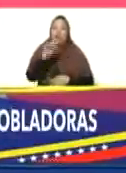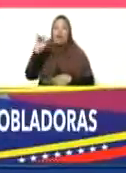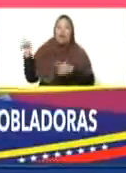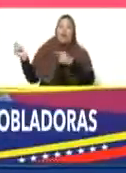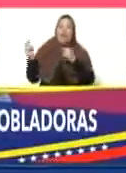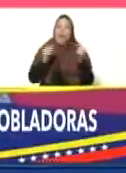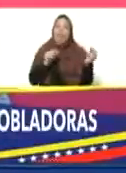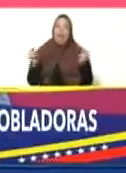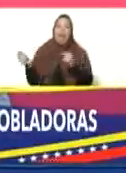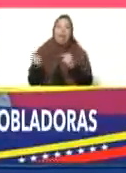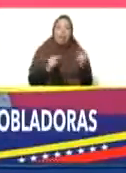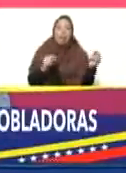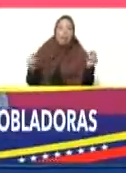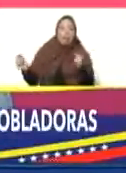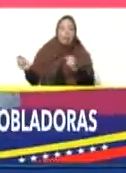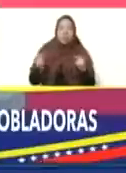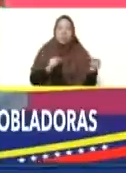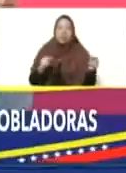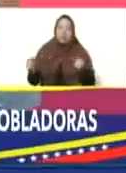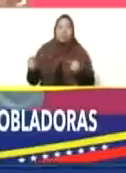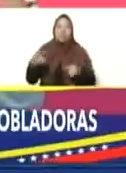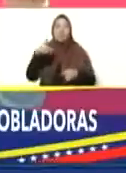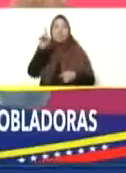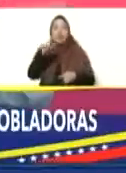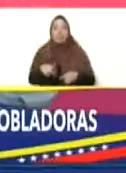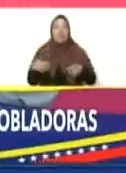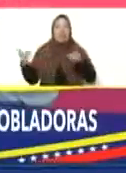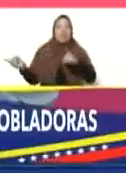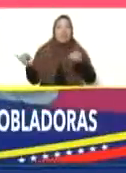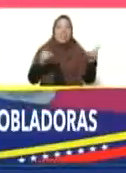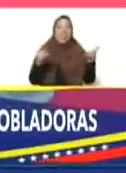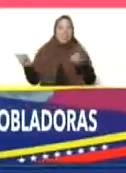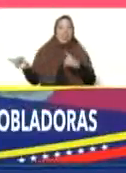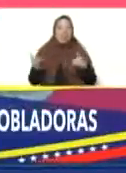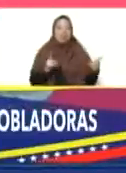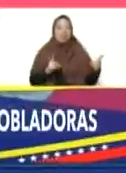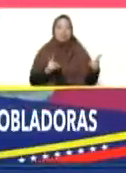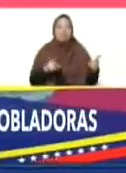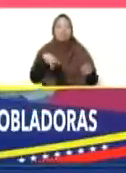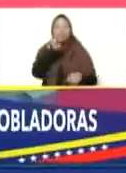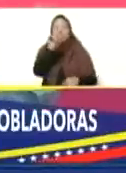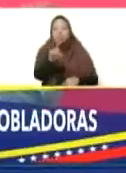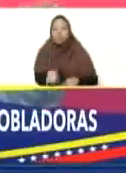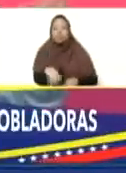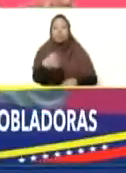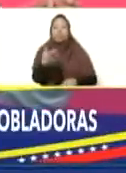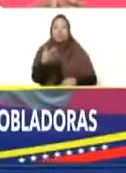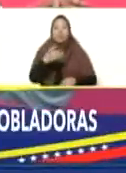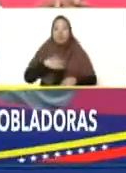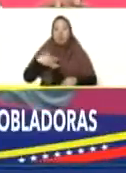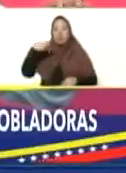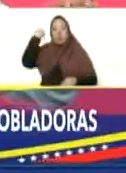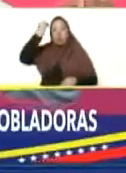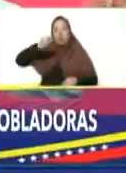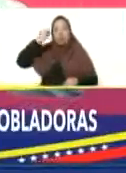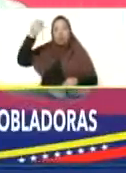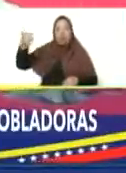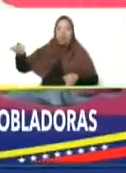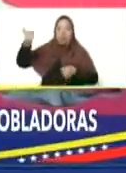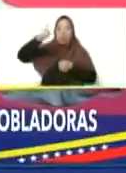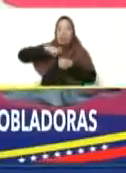batalla entre los que creíamos en las asambleas estudiantiles de delegados de cursos y los que creían en centros